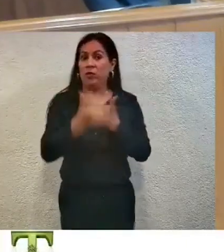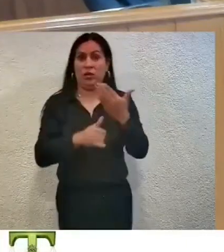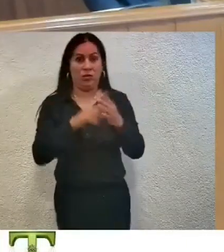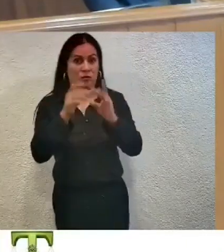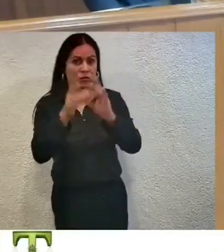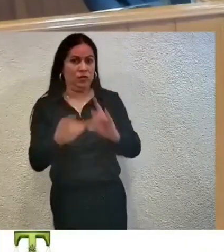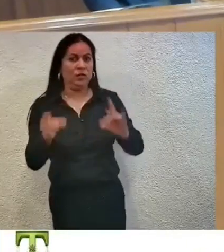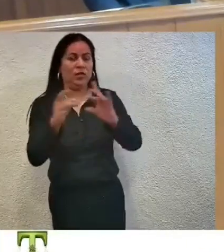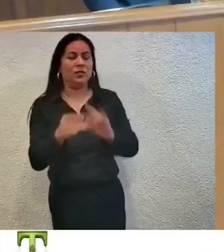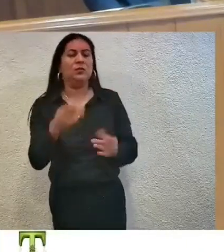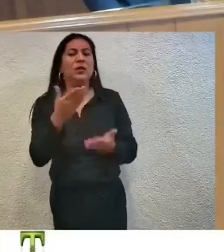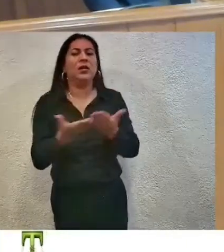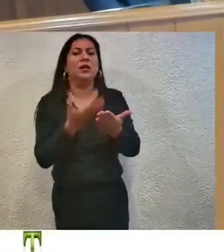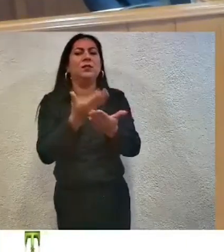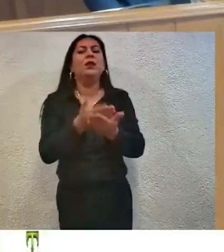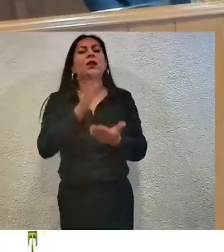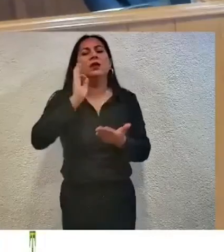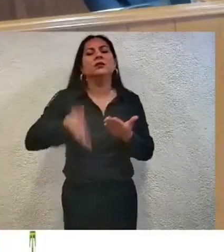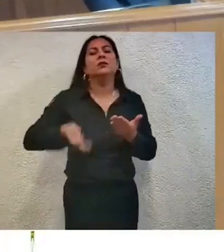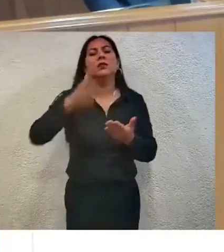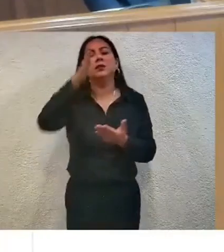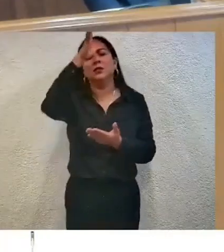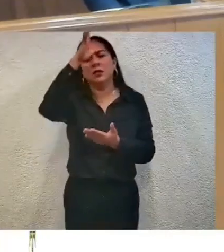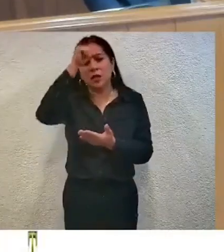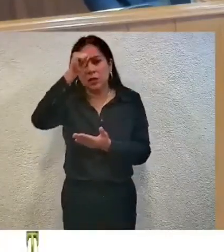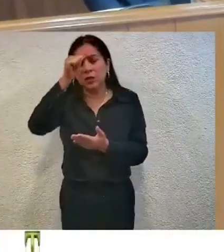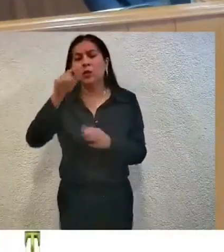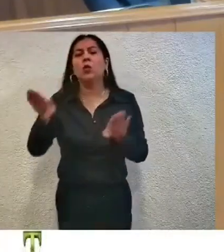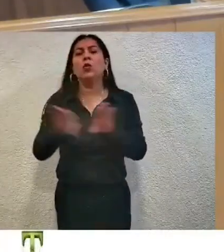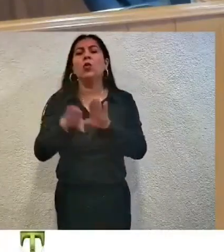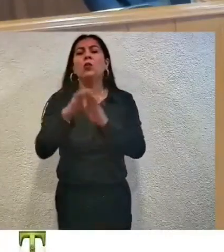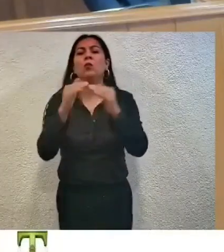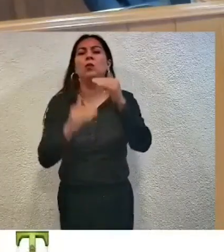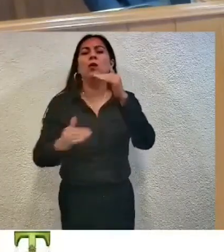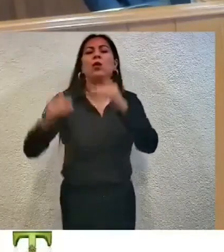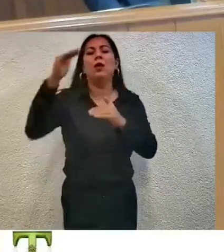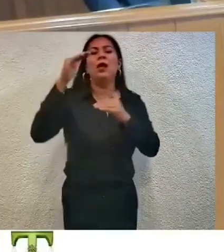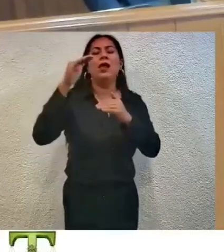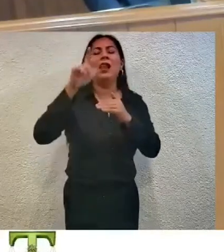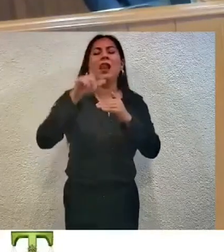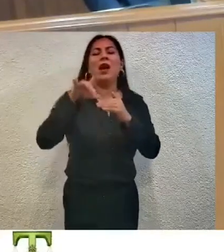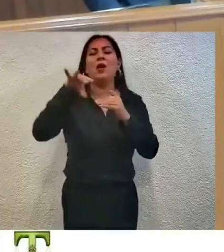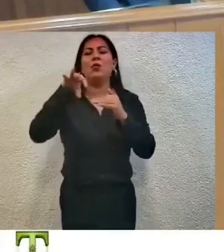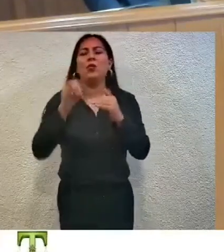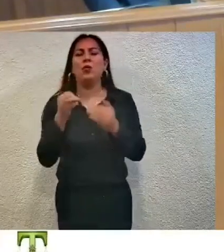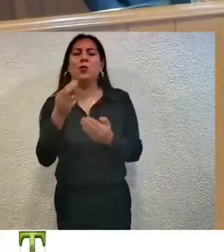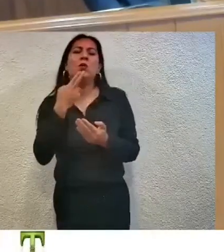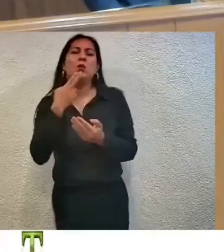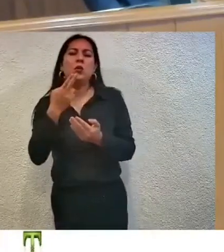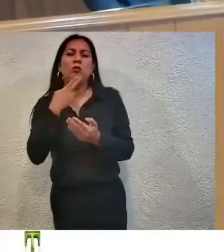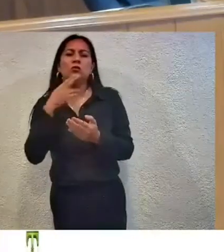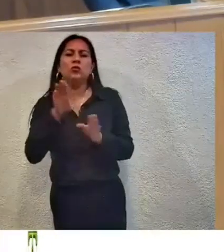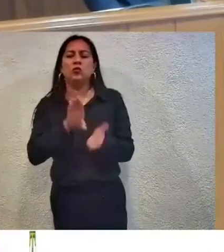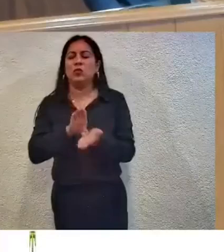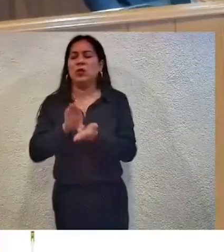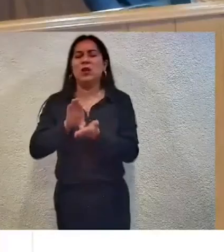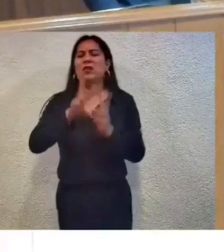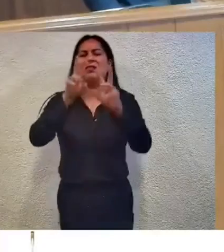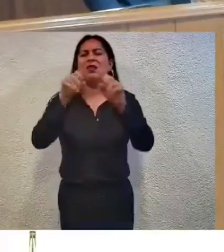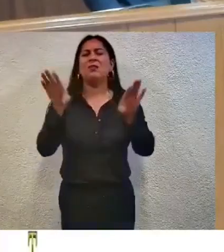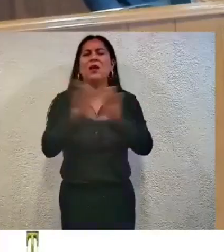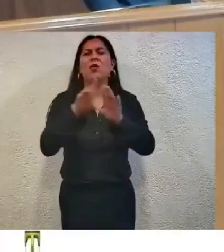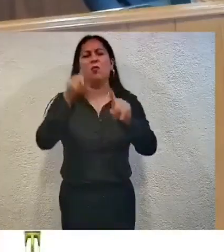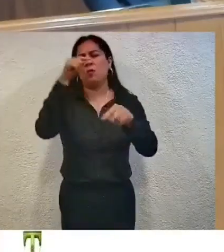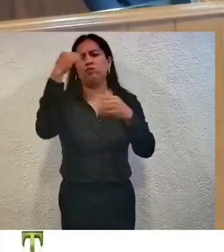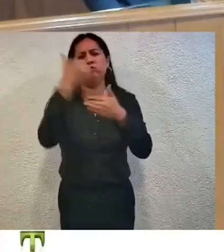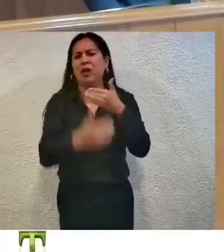Trabajo, por lo que en el proyecto de la cuenta se propone la aprobación del convenio elevado a la categoría de laudo ejecutoriado y